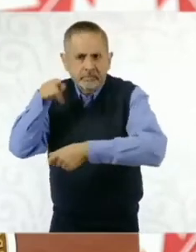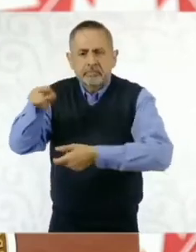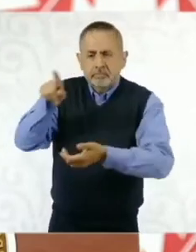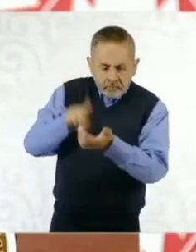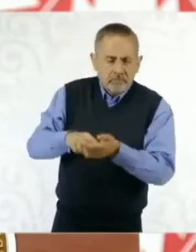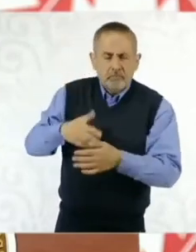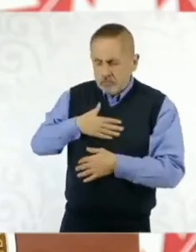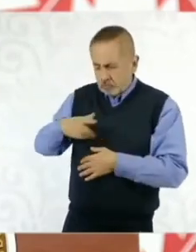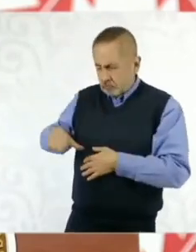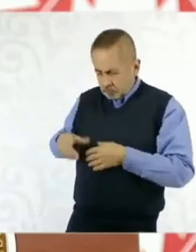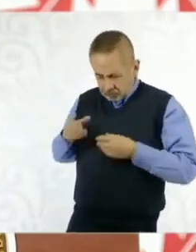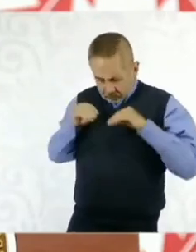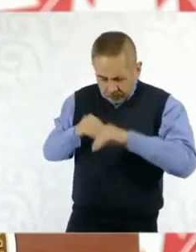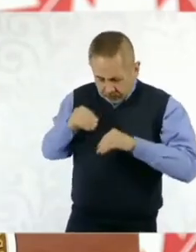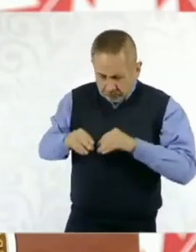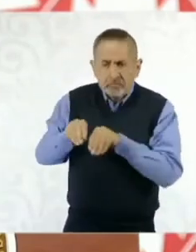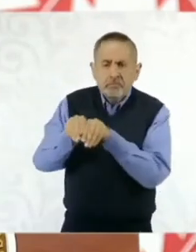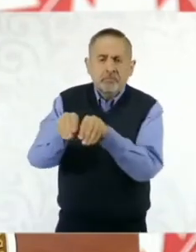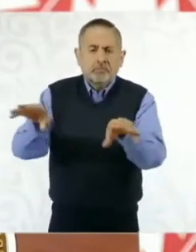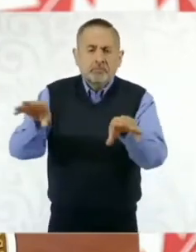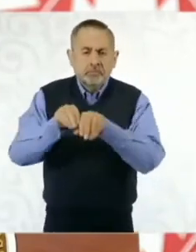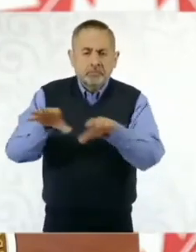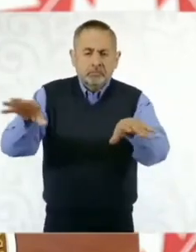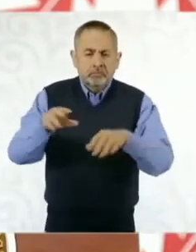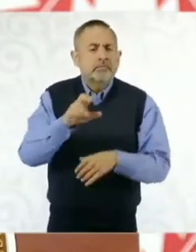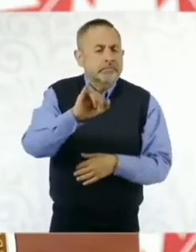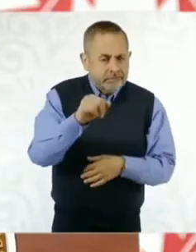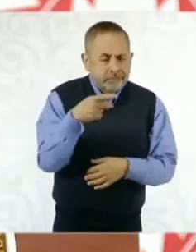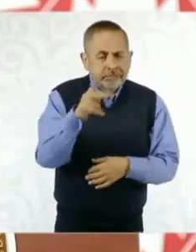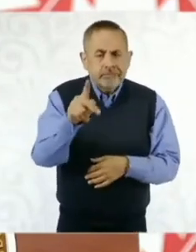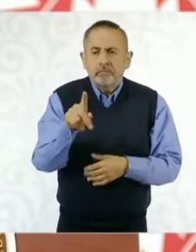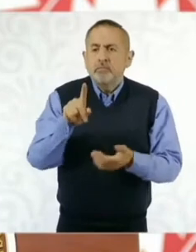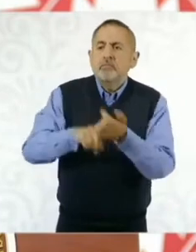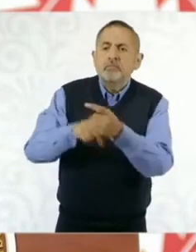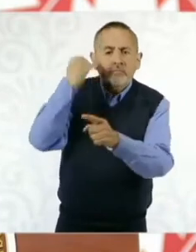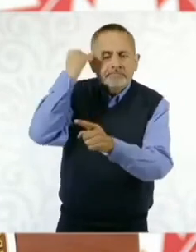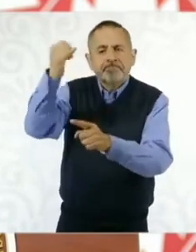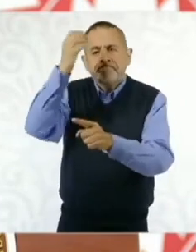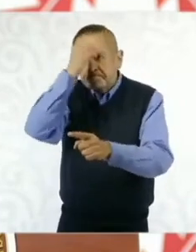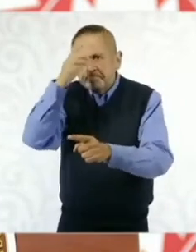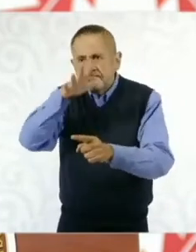que hace el gobierno, pero tiene que tener también una visión